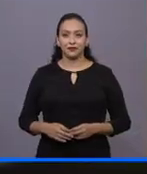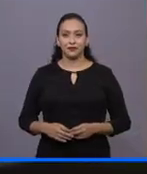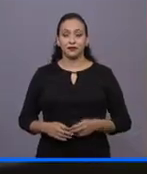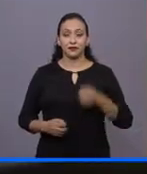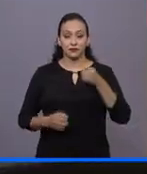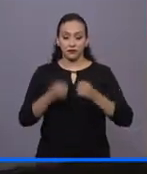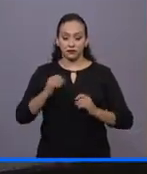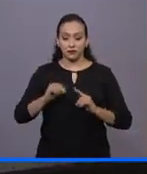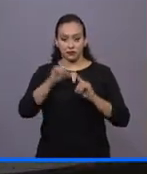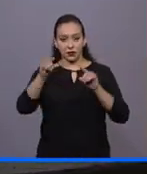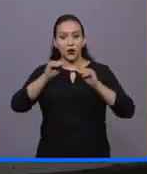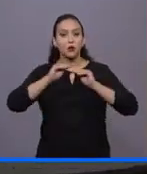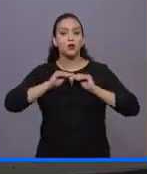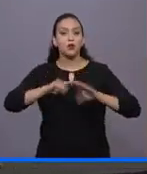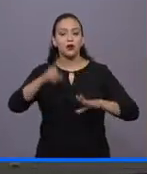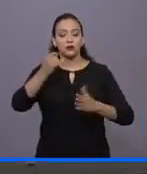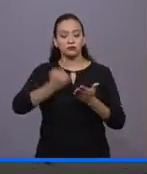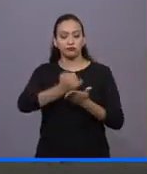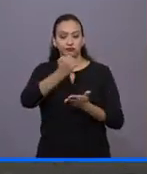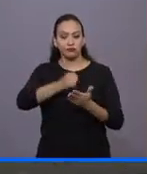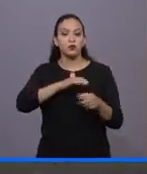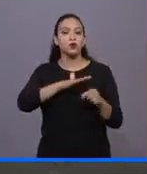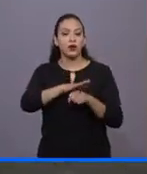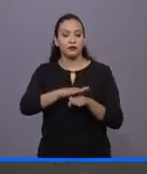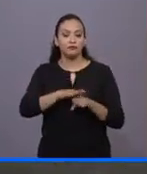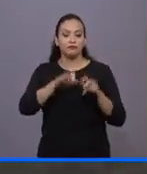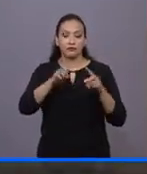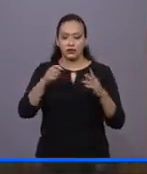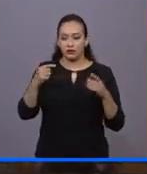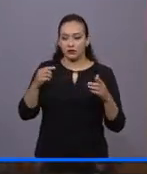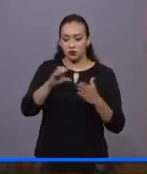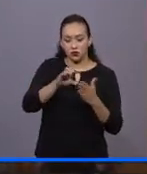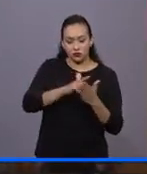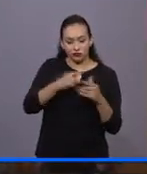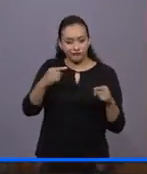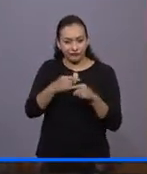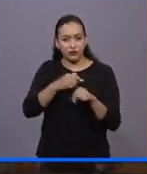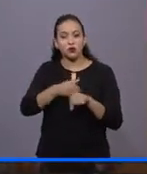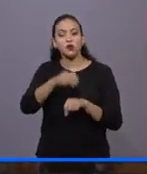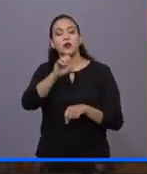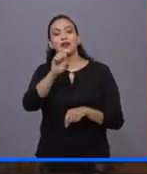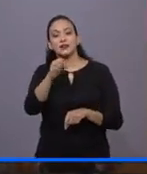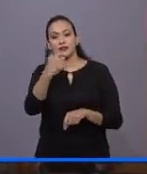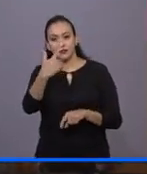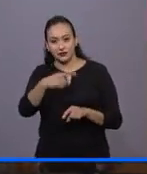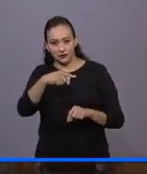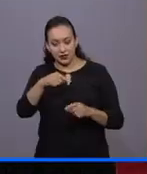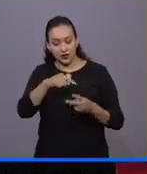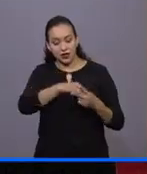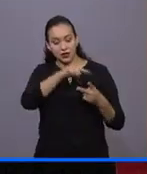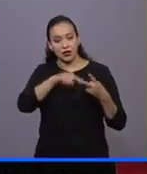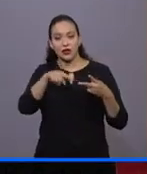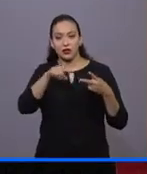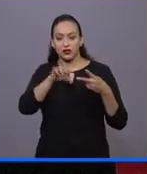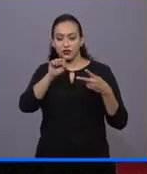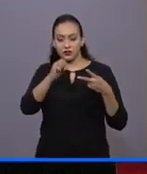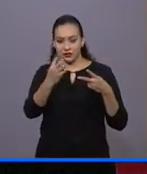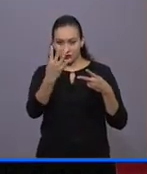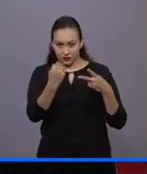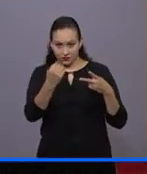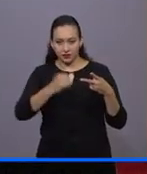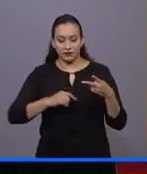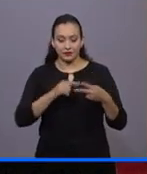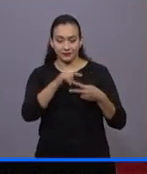La Suprema Corte publicó la sentencia del Pleno en la acción de inconstitucionalidad 68 y su acumulada